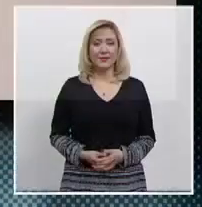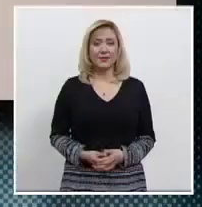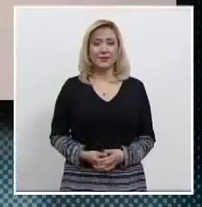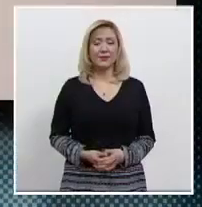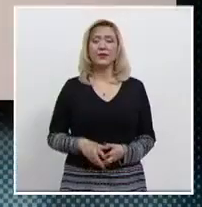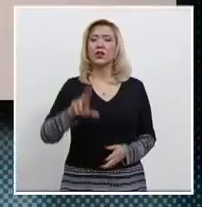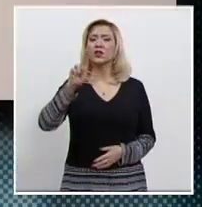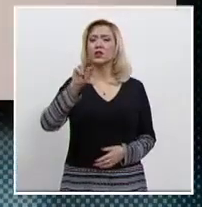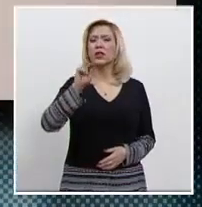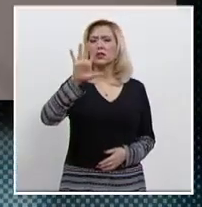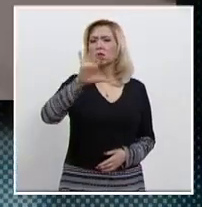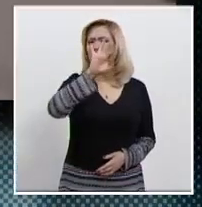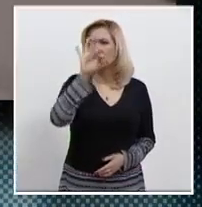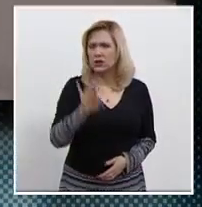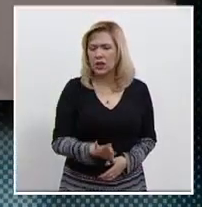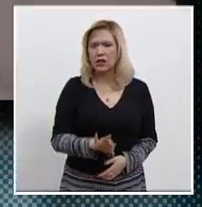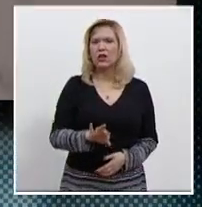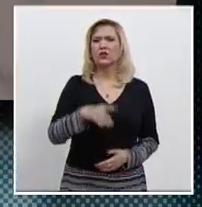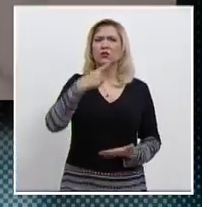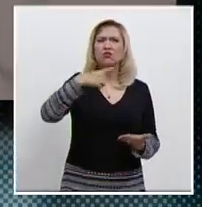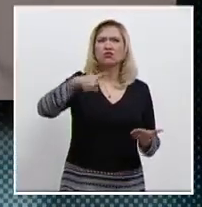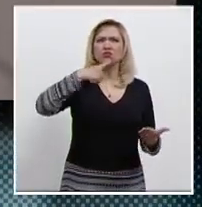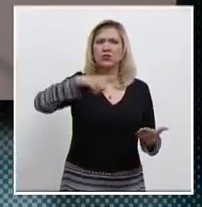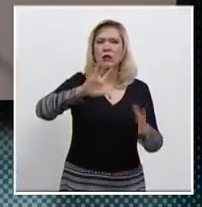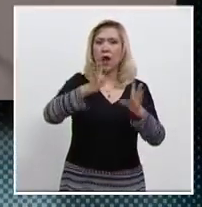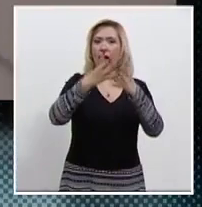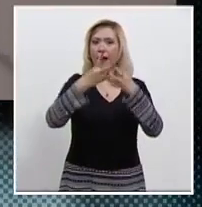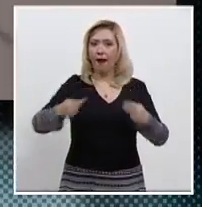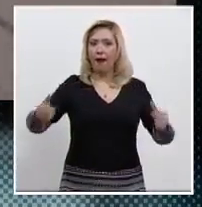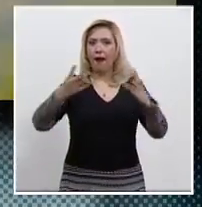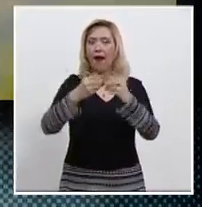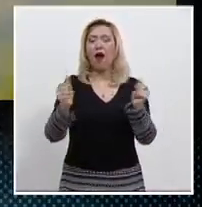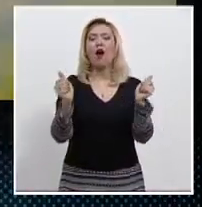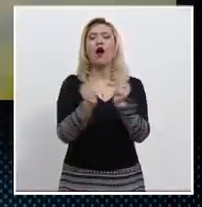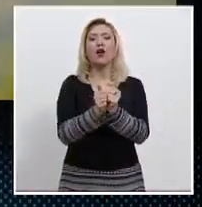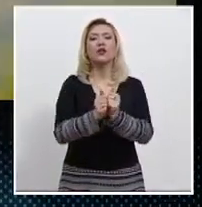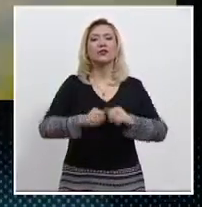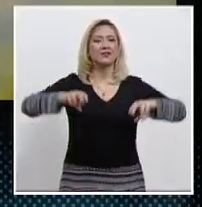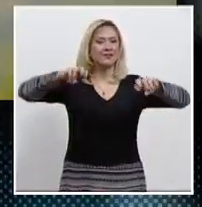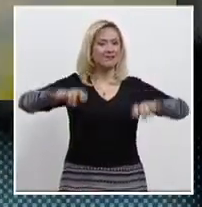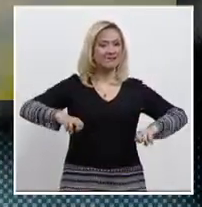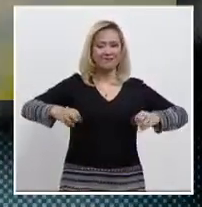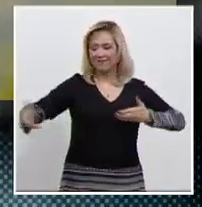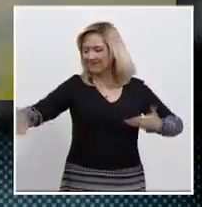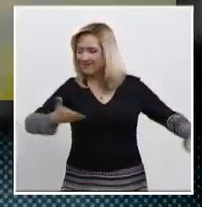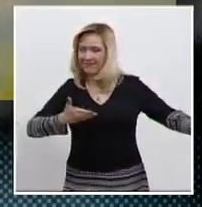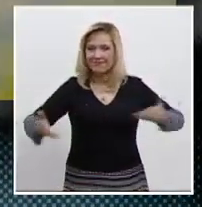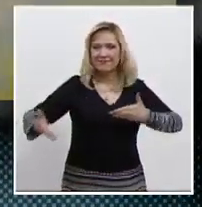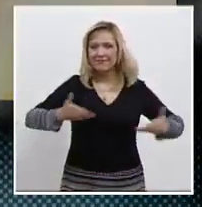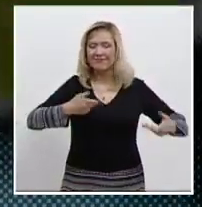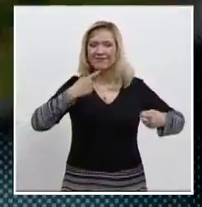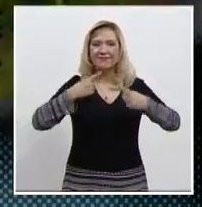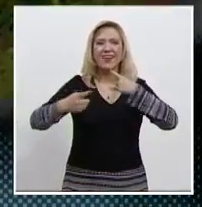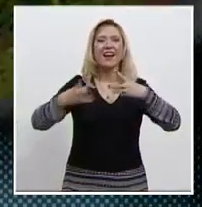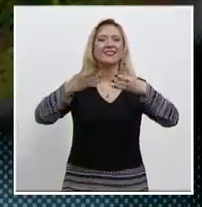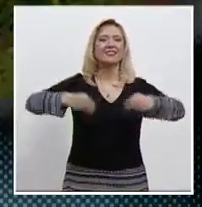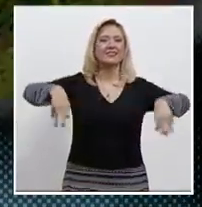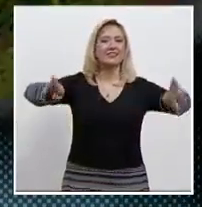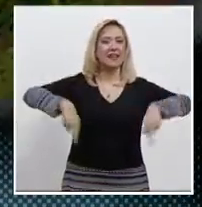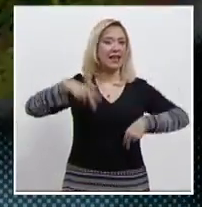El 85% de los asuntos resueltos a través del modelo de mediación indígena del Poder Judicial de